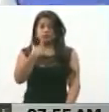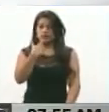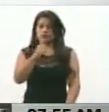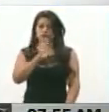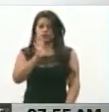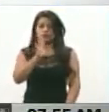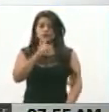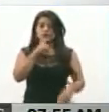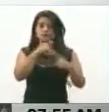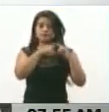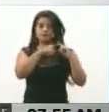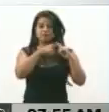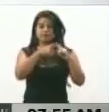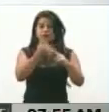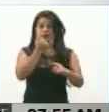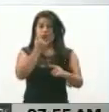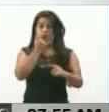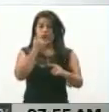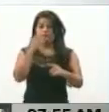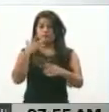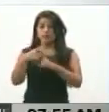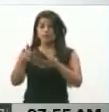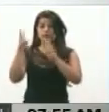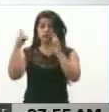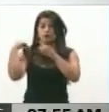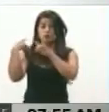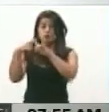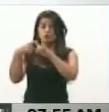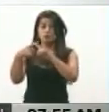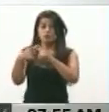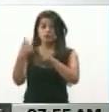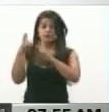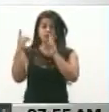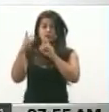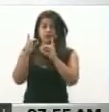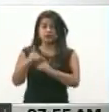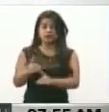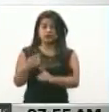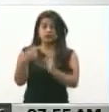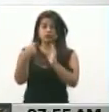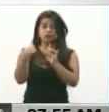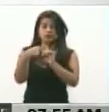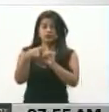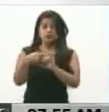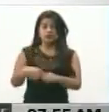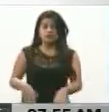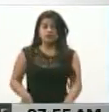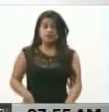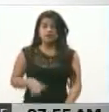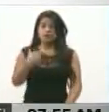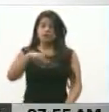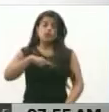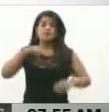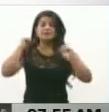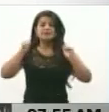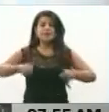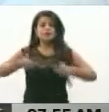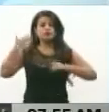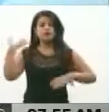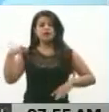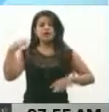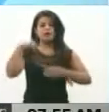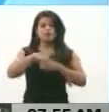cúmulo de errores. También cuando hay una victoria, eso es un conjunto de decisiones acertadas. Arrancamos desde